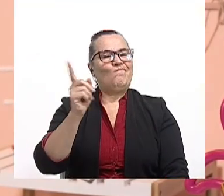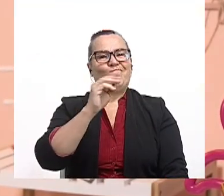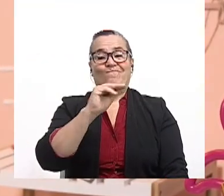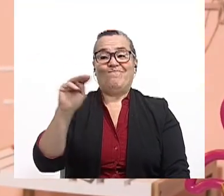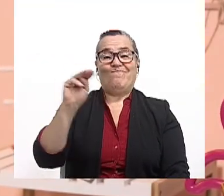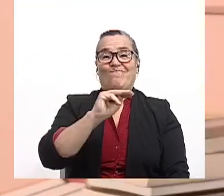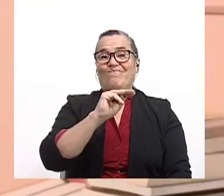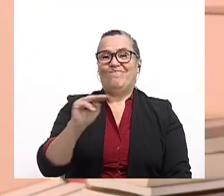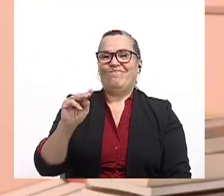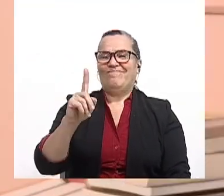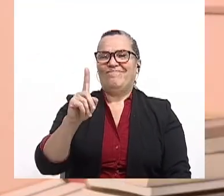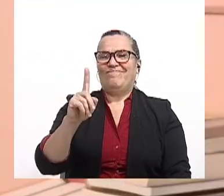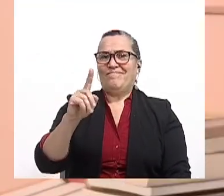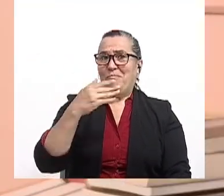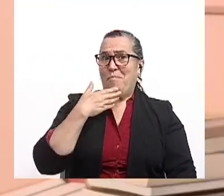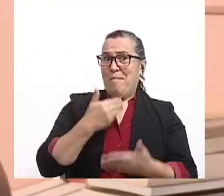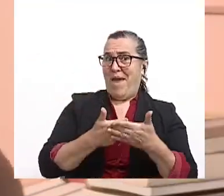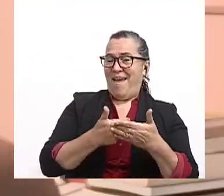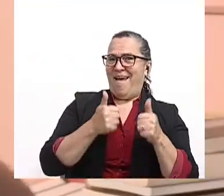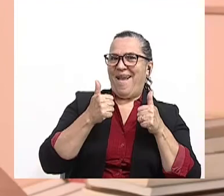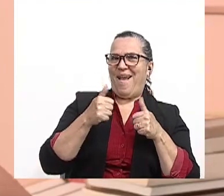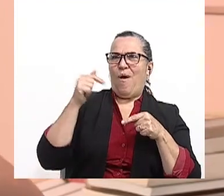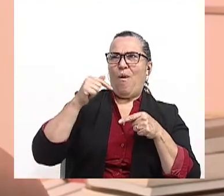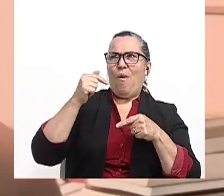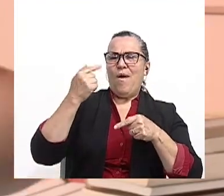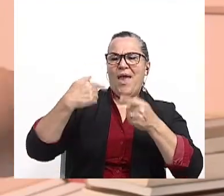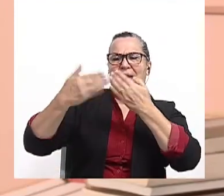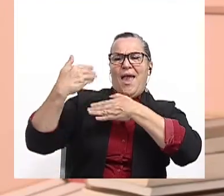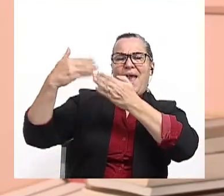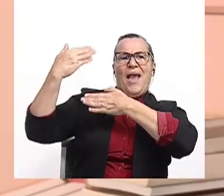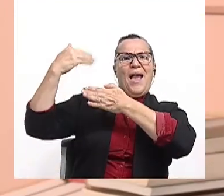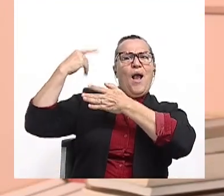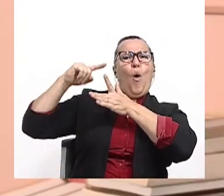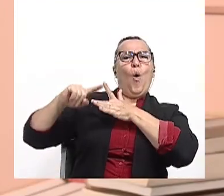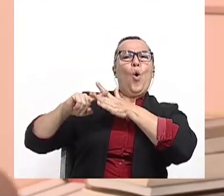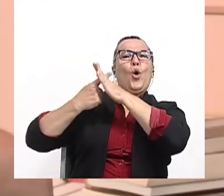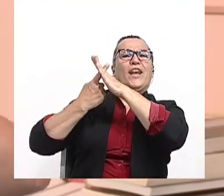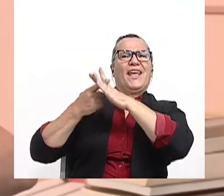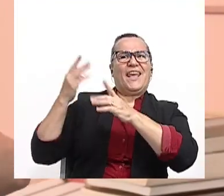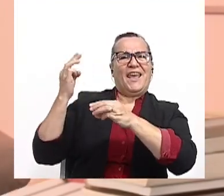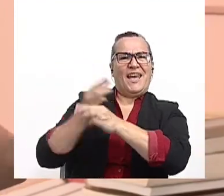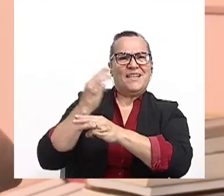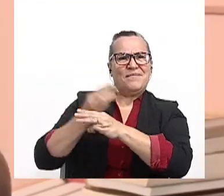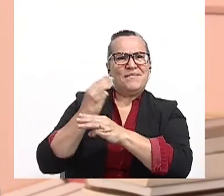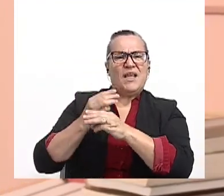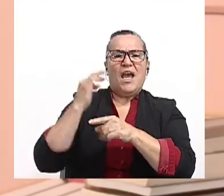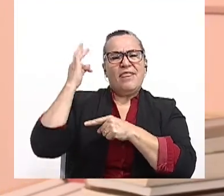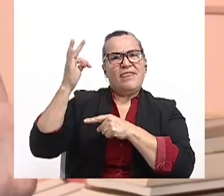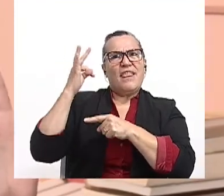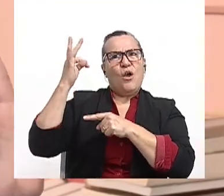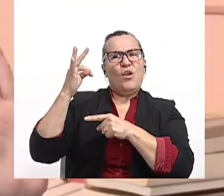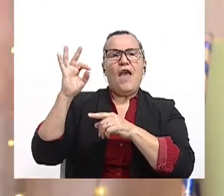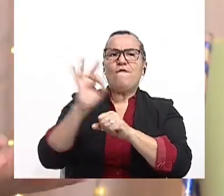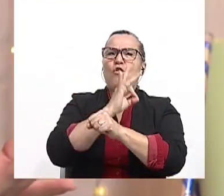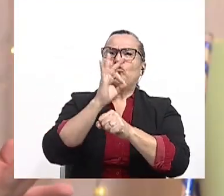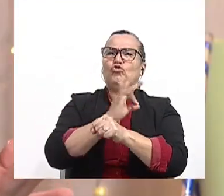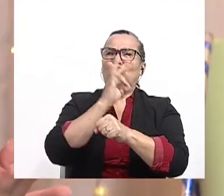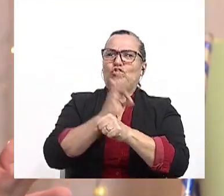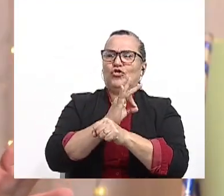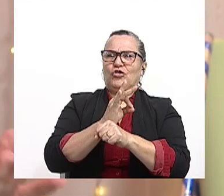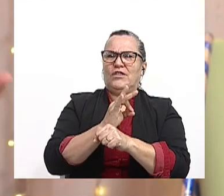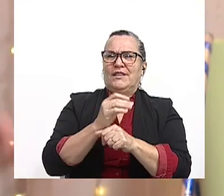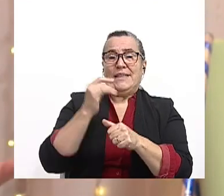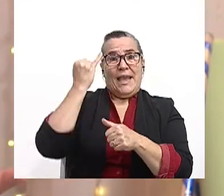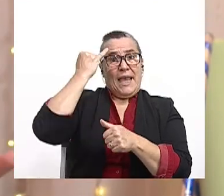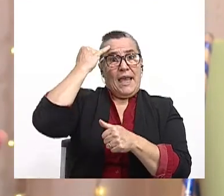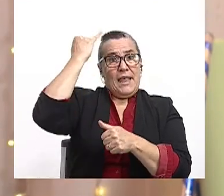¿Todo bien? Hoy nos vamos a remontar a los orígenes de las matemáticas con la teoría de las funciones. Muchas de las